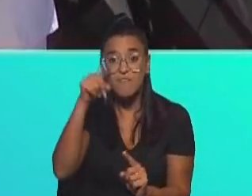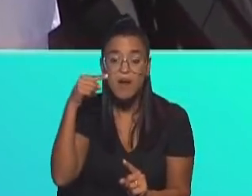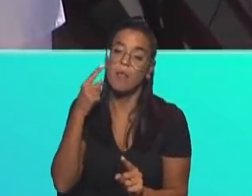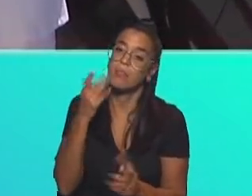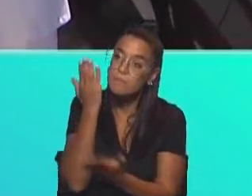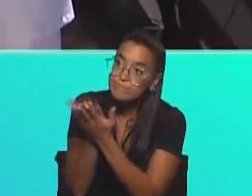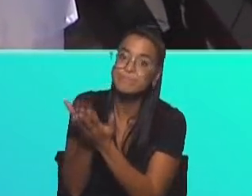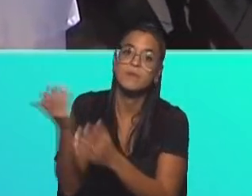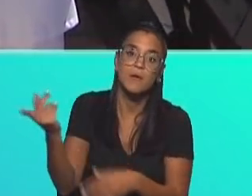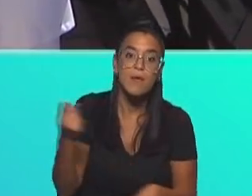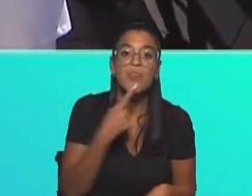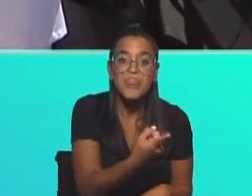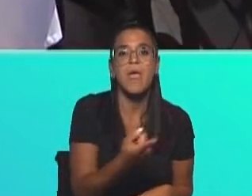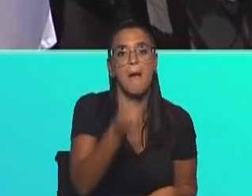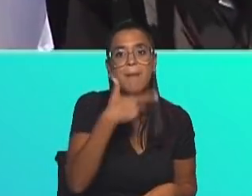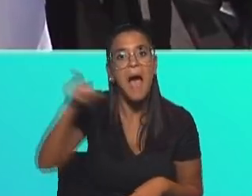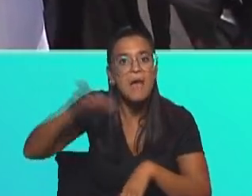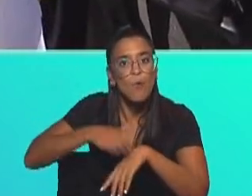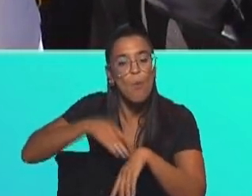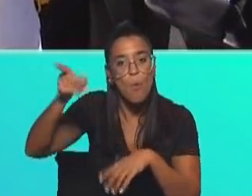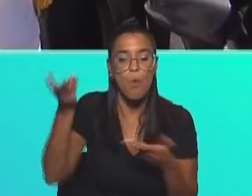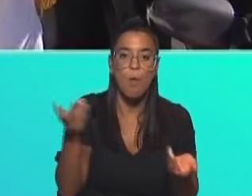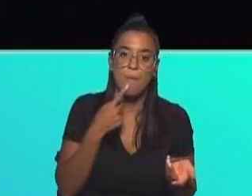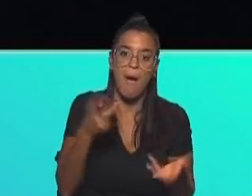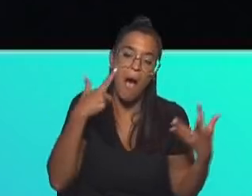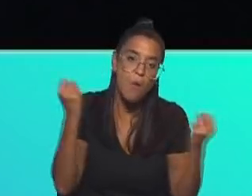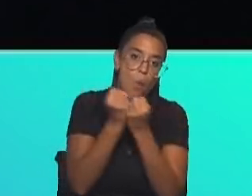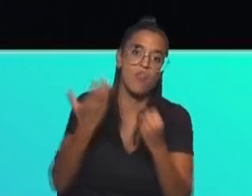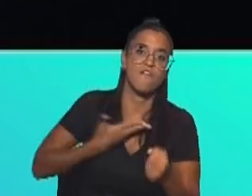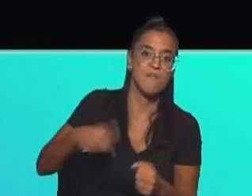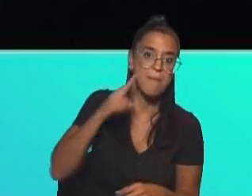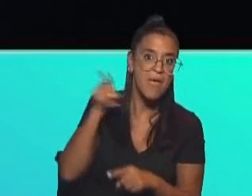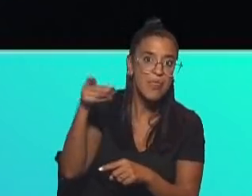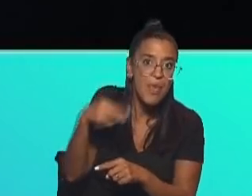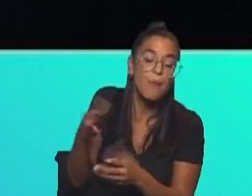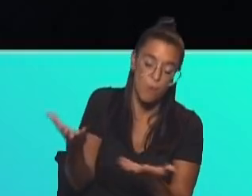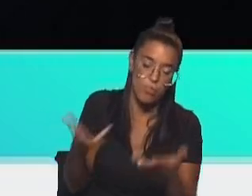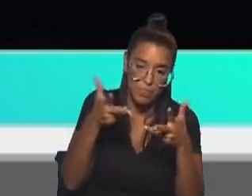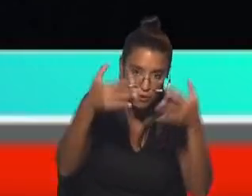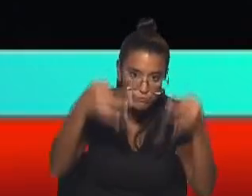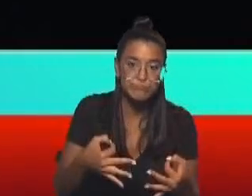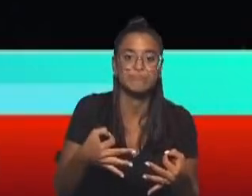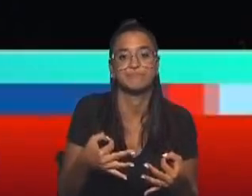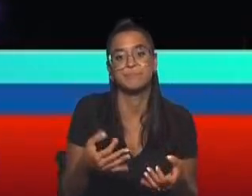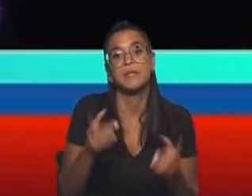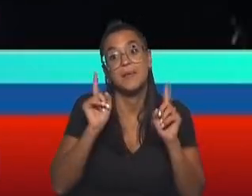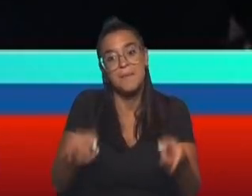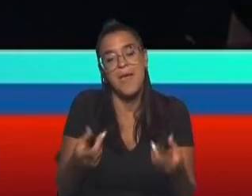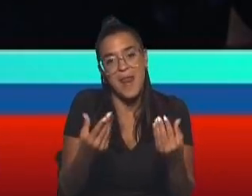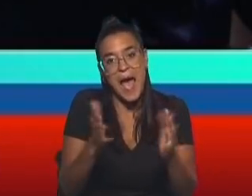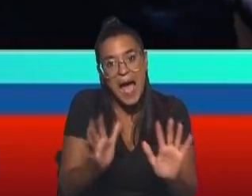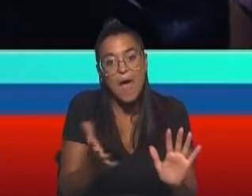que introduzca el nombre de Mauricio Macri en la discusión del acuerdo con el FMI. Bueno, lo introdujo puntualmente, así le fue también, ¿no?